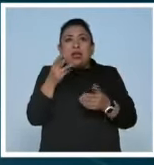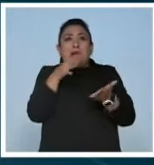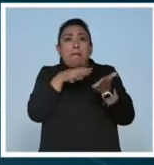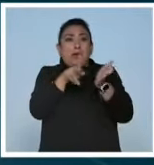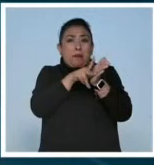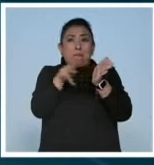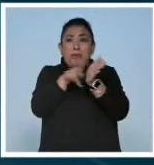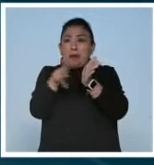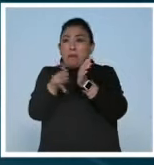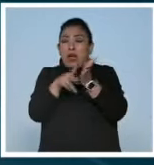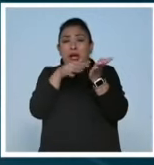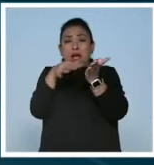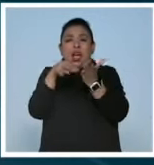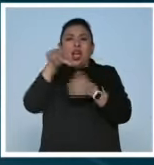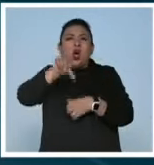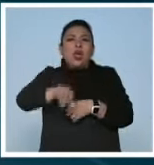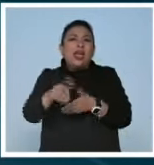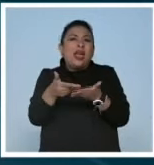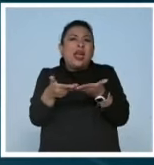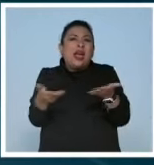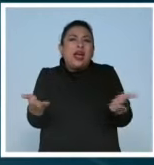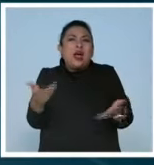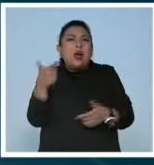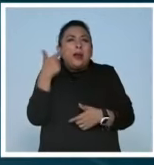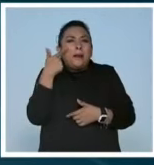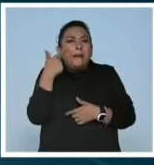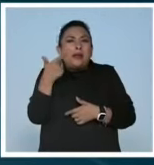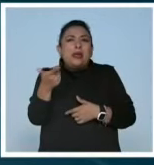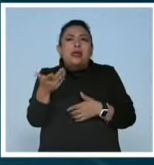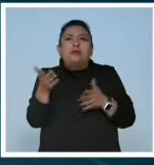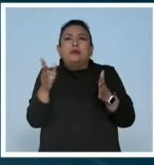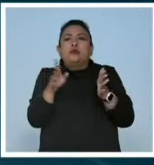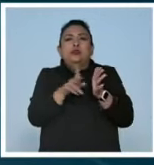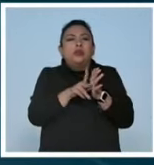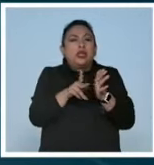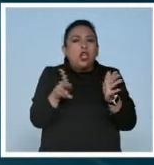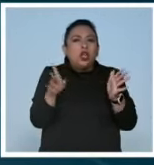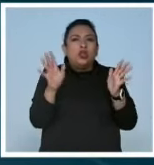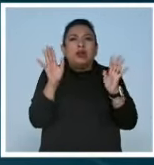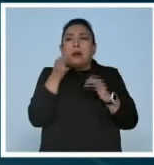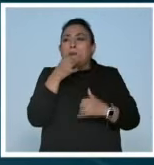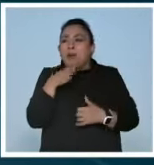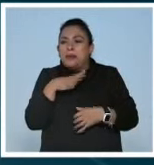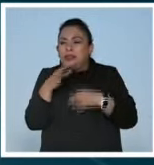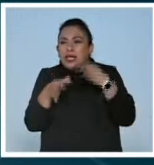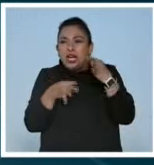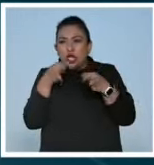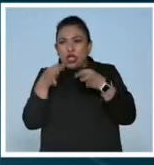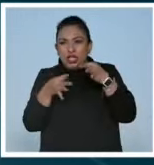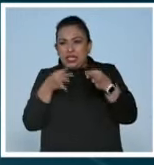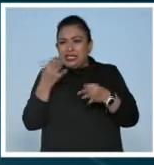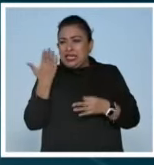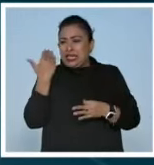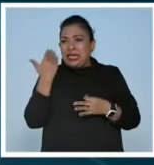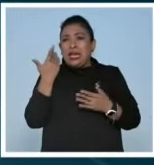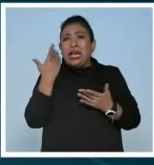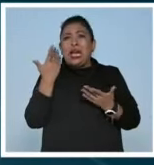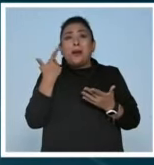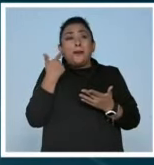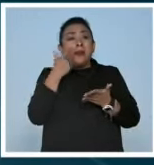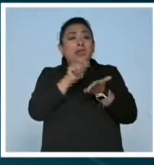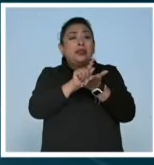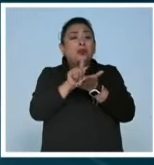de periódicos. Ahora, cuando veo noticias en el periódico, alguien me comunica noticias que viene el